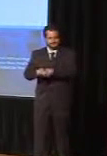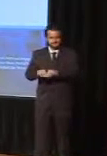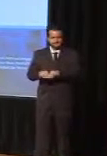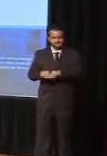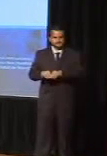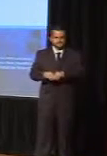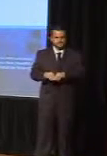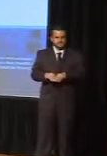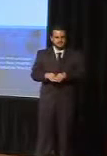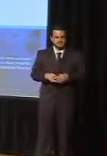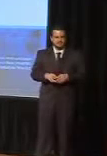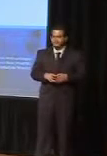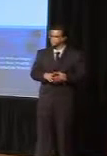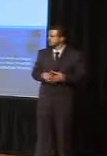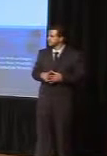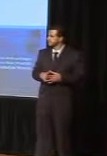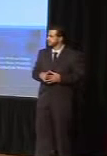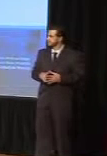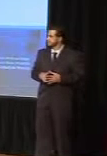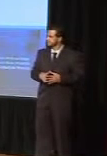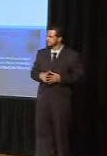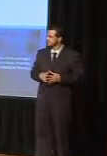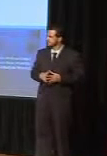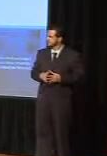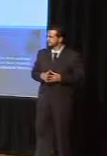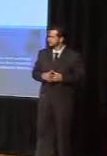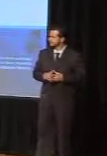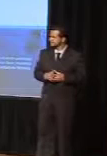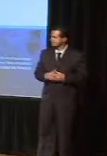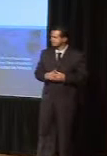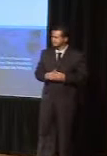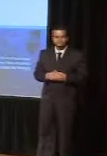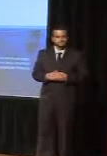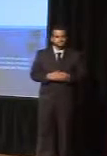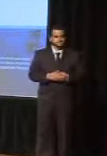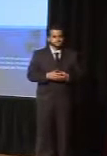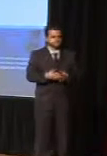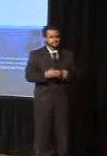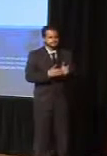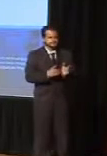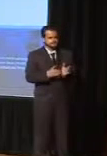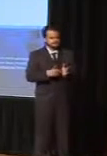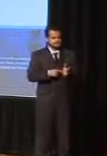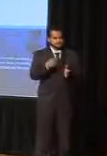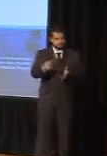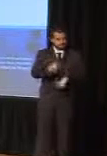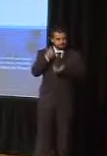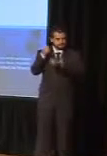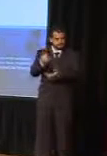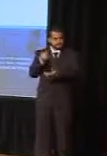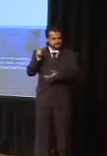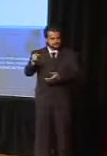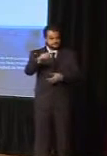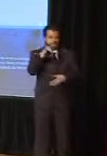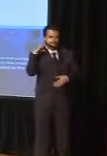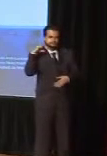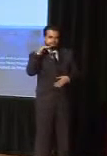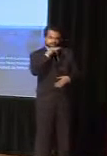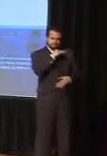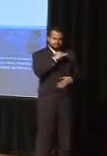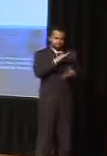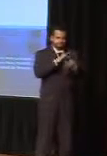el papel del financiamiento político en áfrica hemos estudiado que